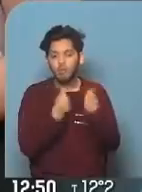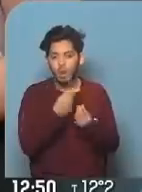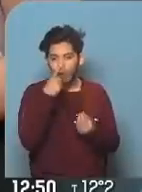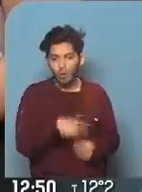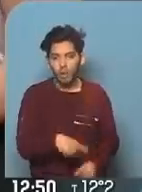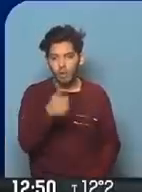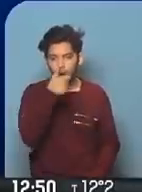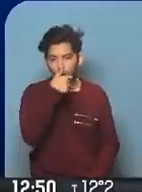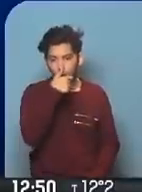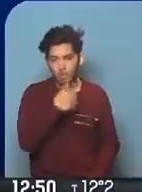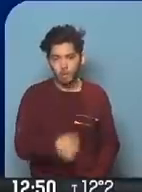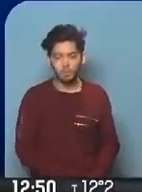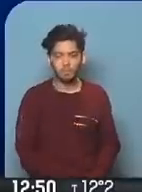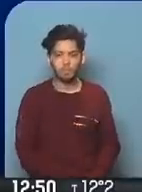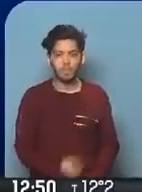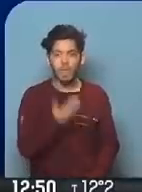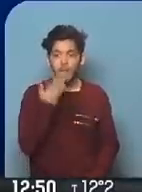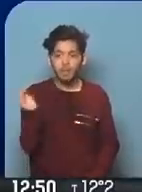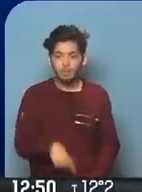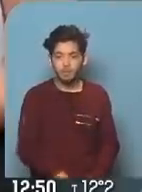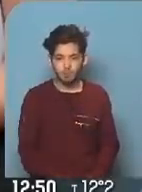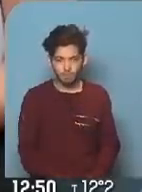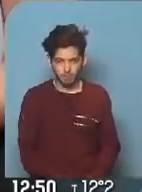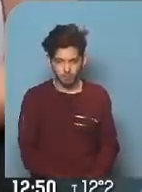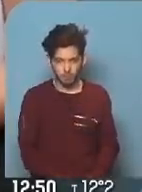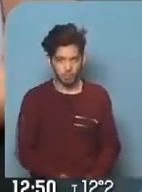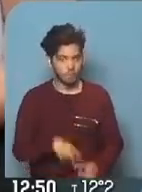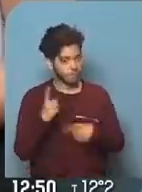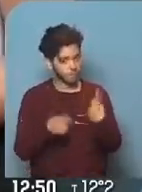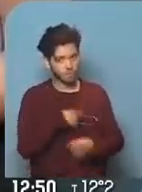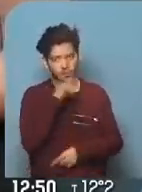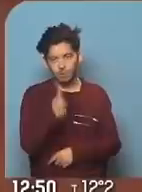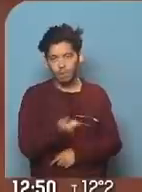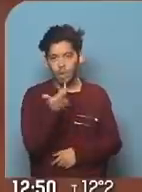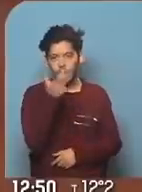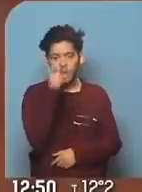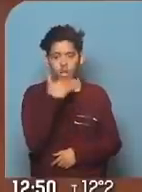domingo. Muchísimas gracias por venir. Muchas gracias a ustedes. Bueno, muy amable. Bueno, ¿continuamos? Sí, con Alejo. Ahí estamos.